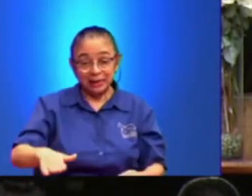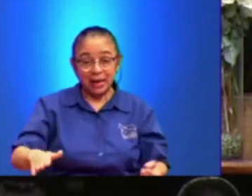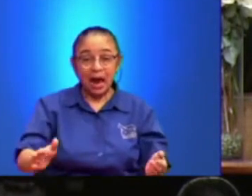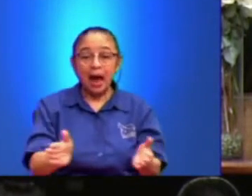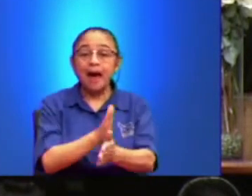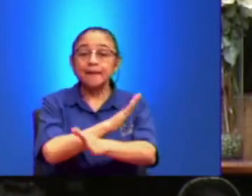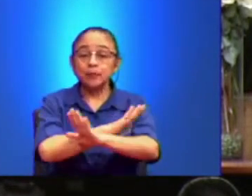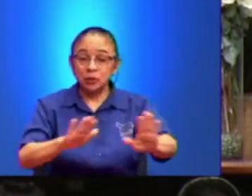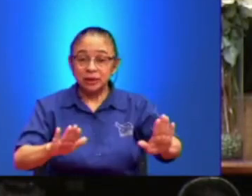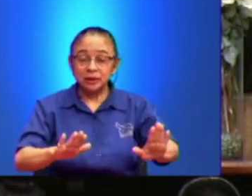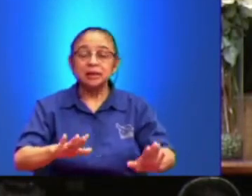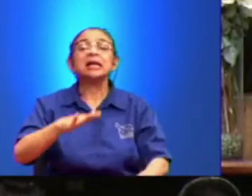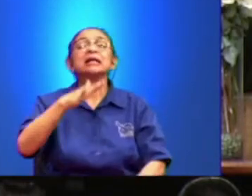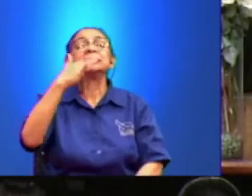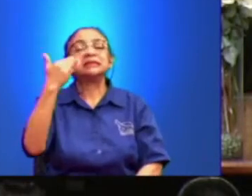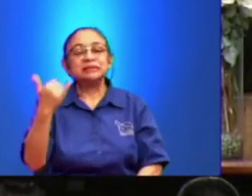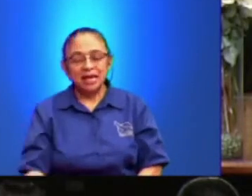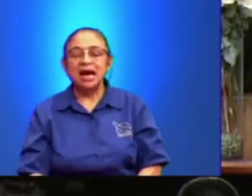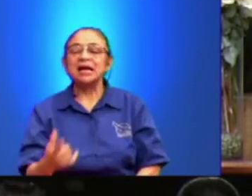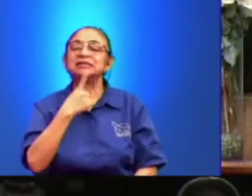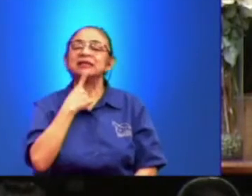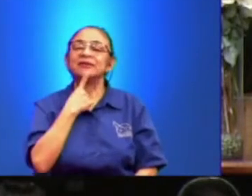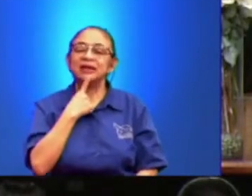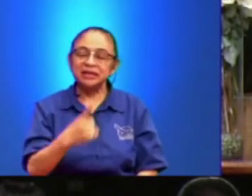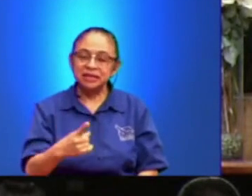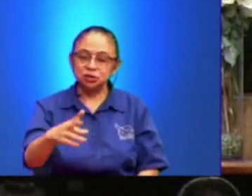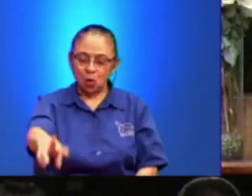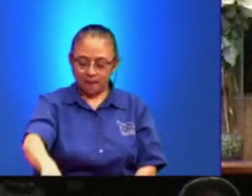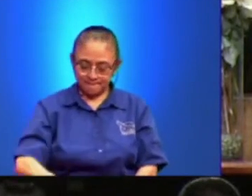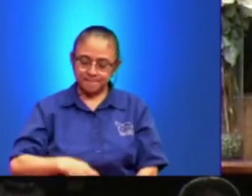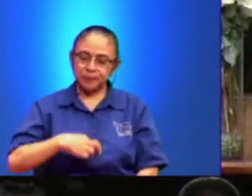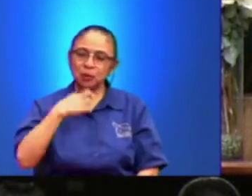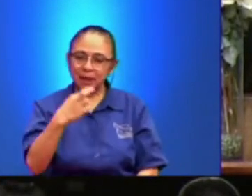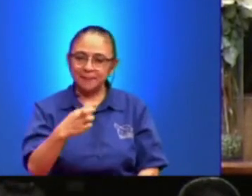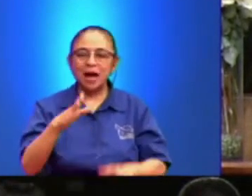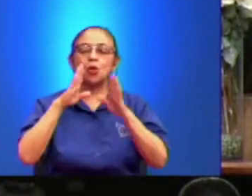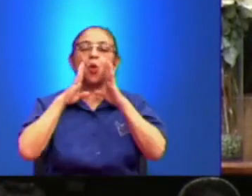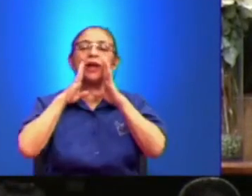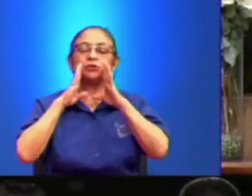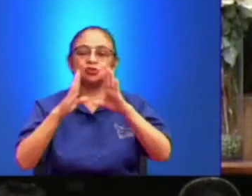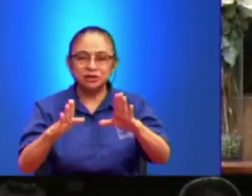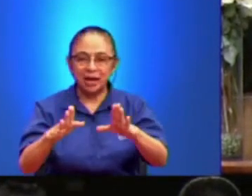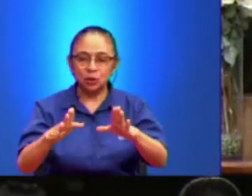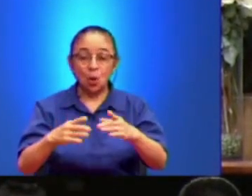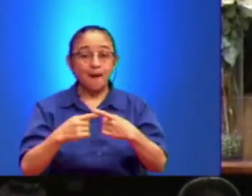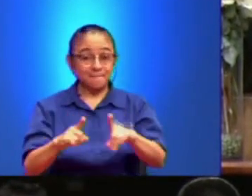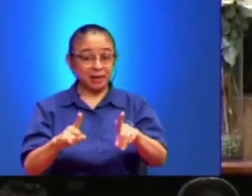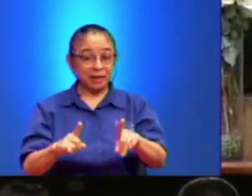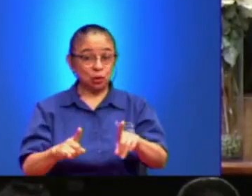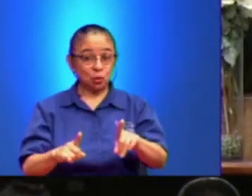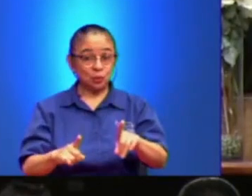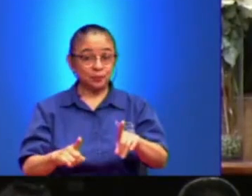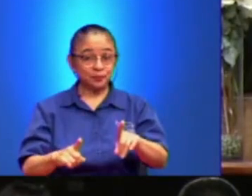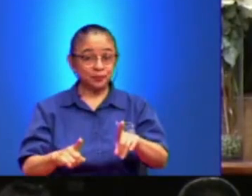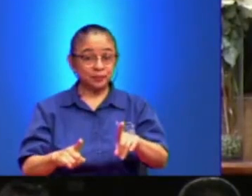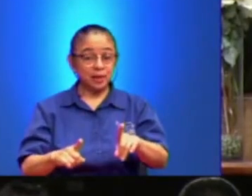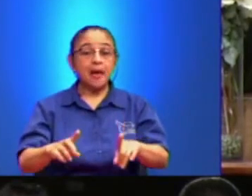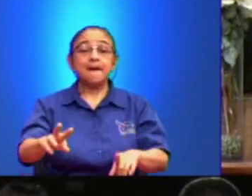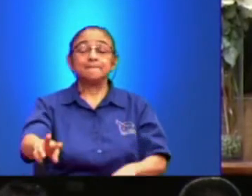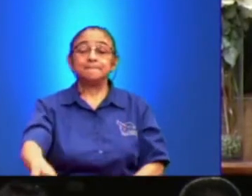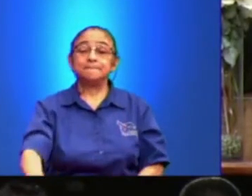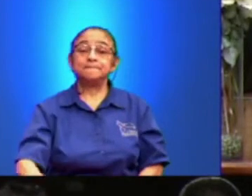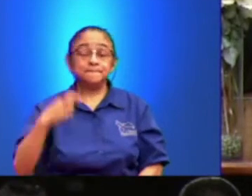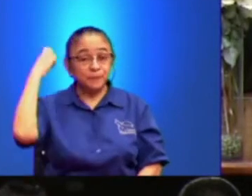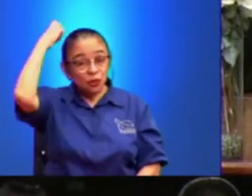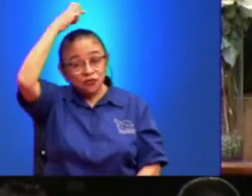ya estaba promulgado proclamado anunciado pero sobre todo profetizado